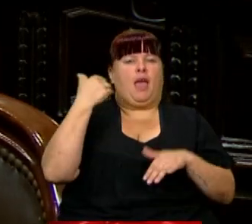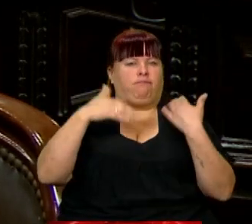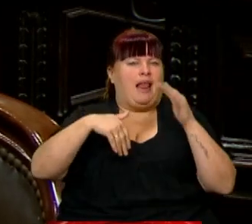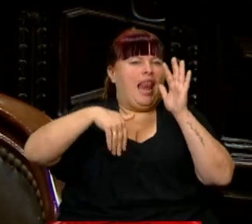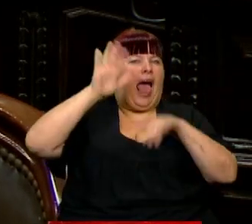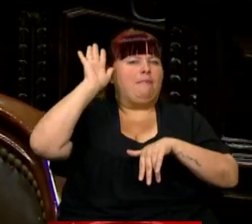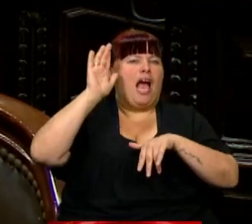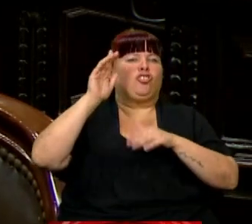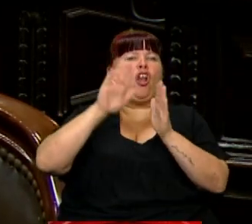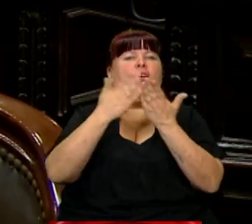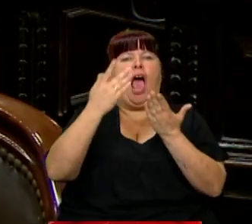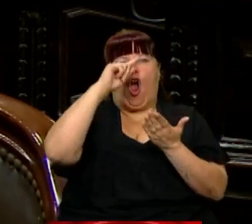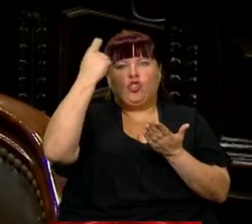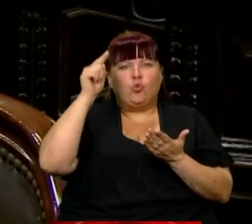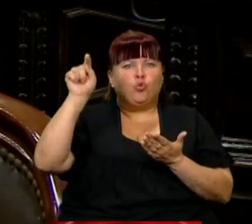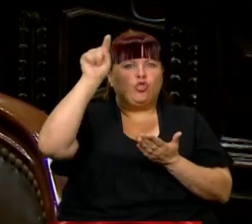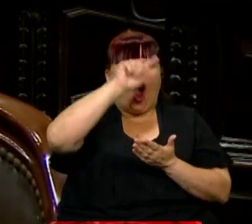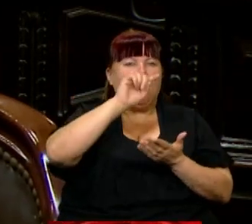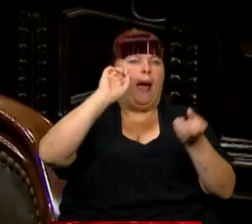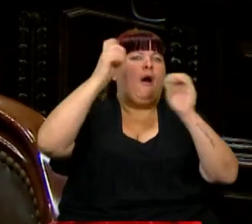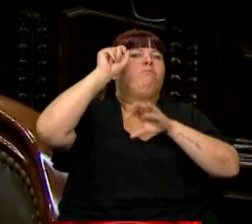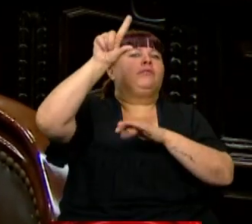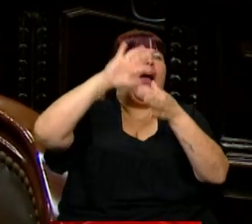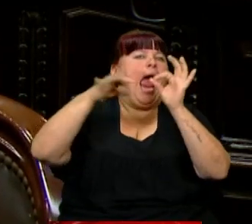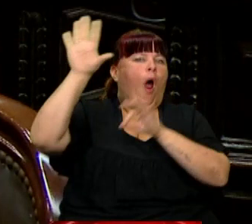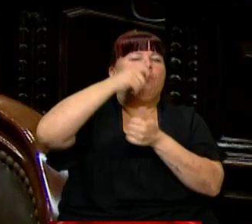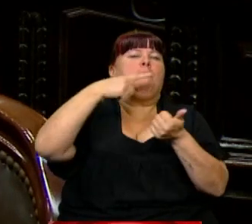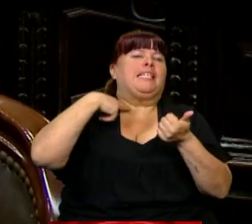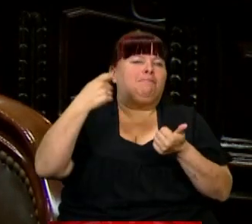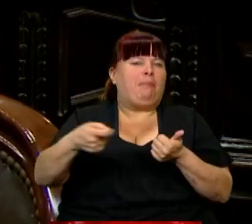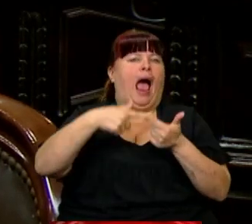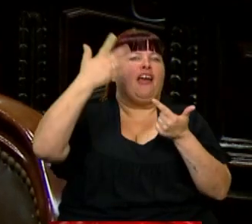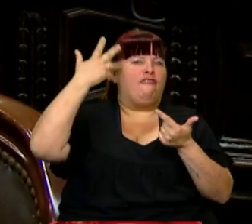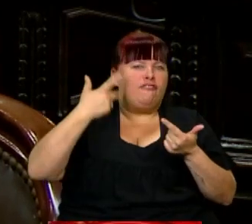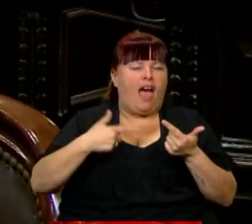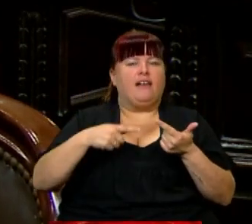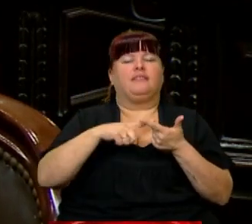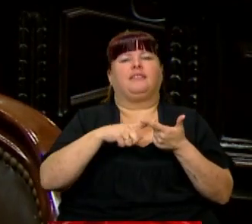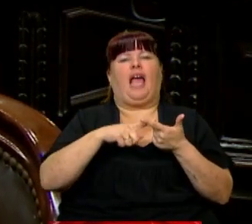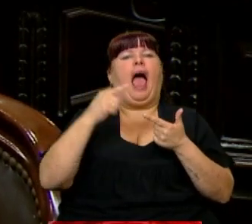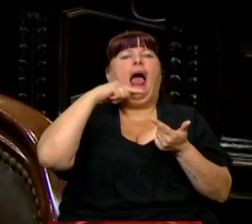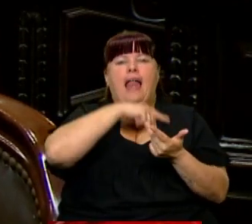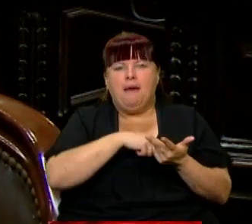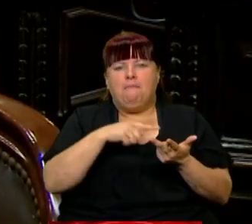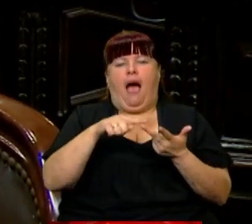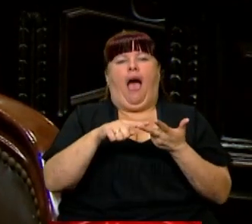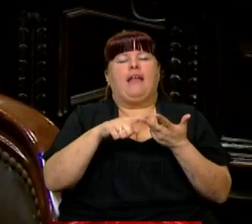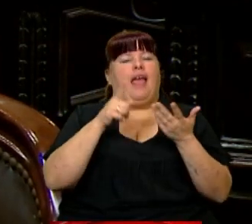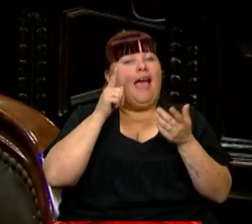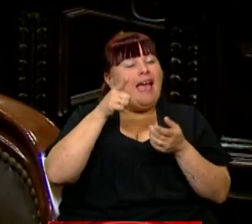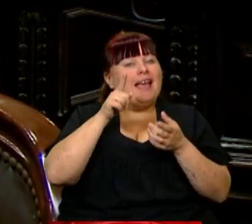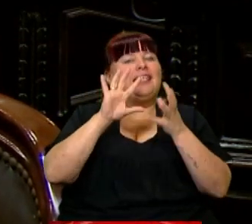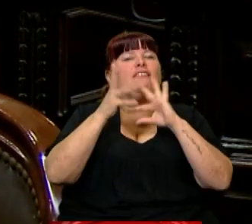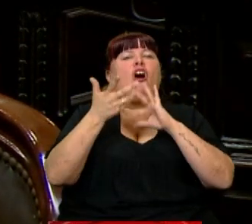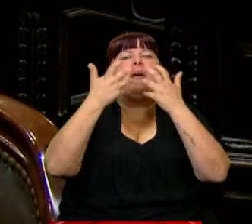inmensa mayoría de las constituciones modernas de Europa, como la de España, la de Francia, la de Alemania. Es